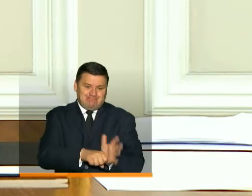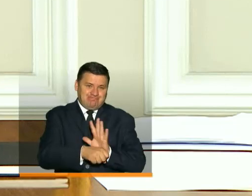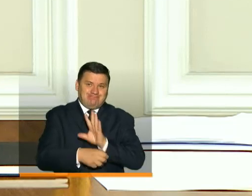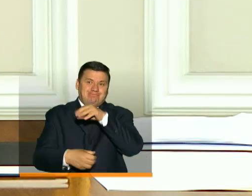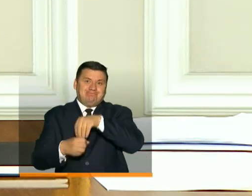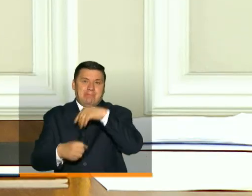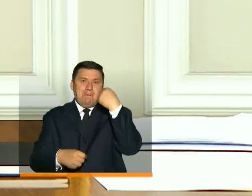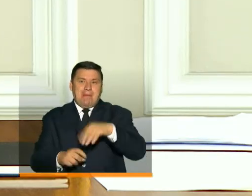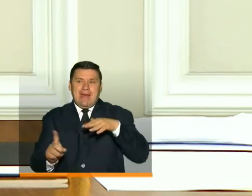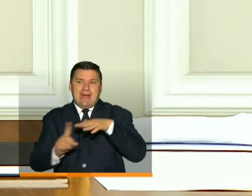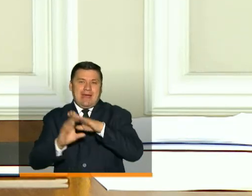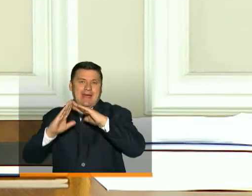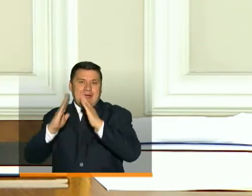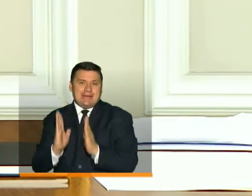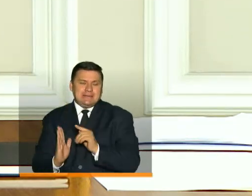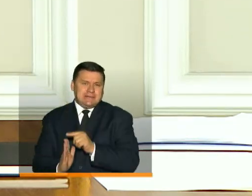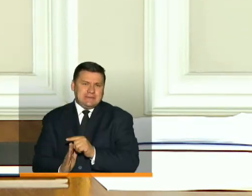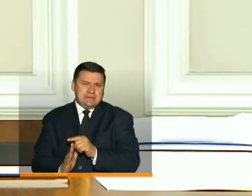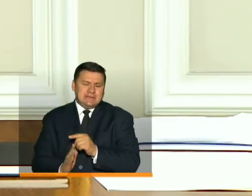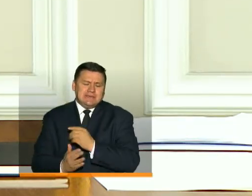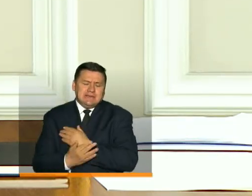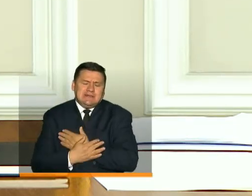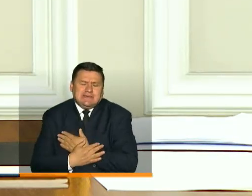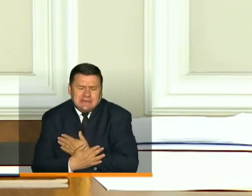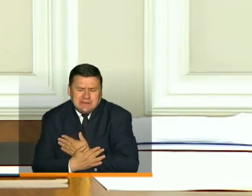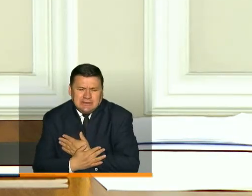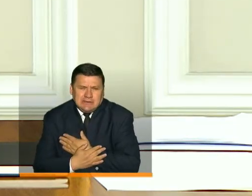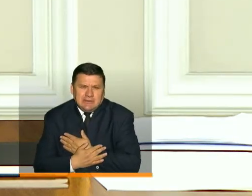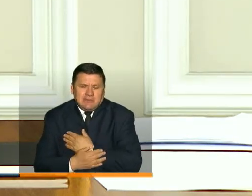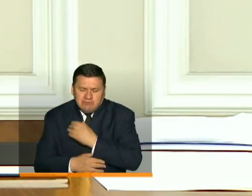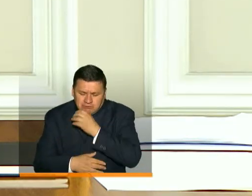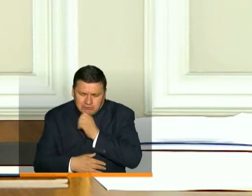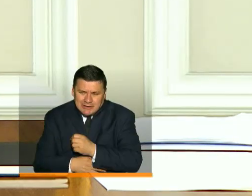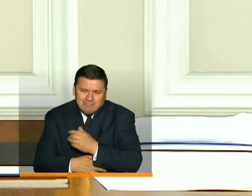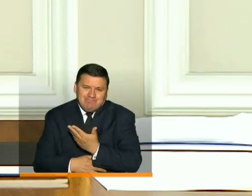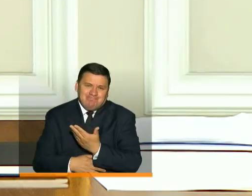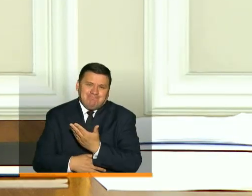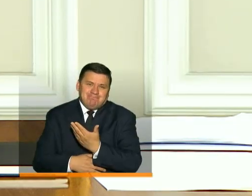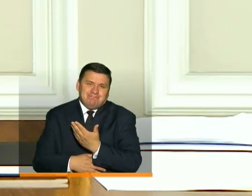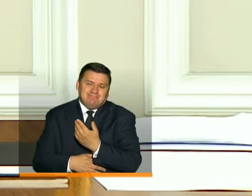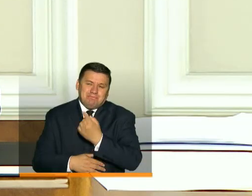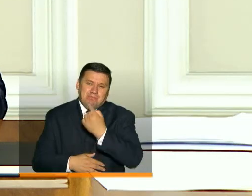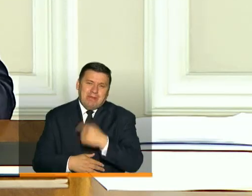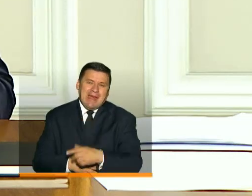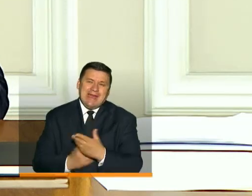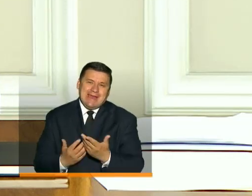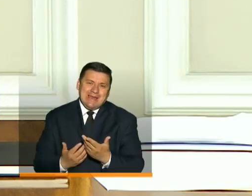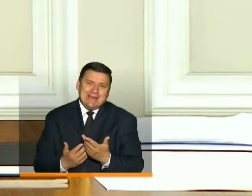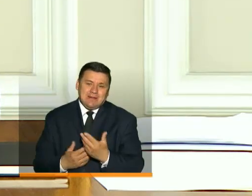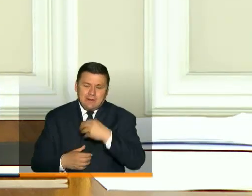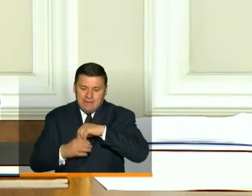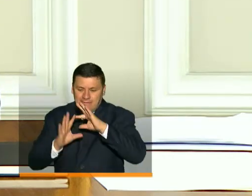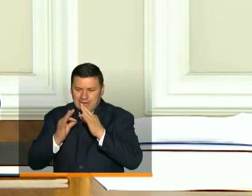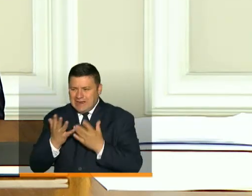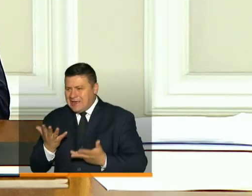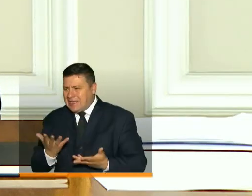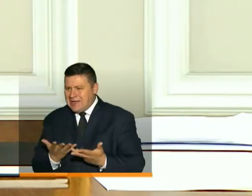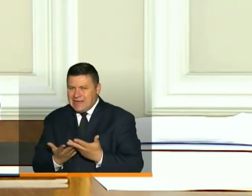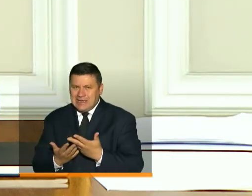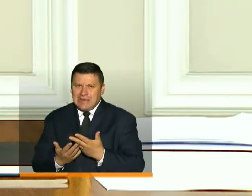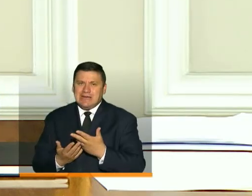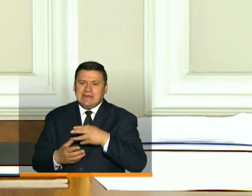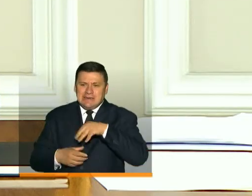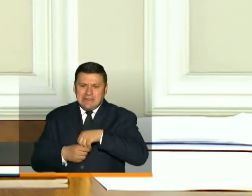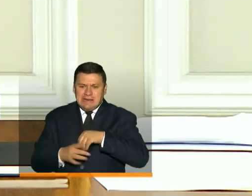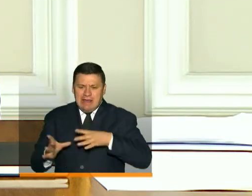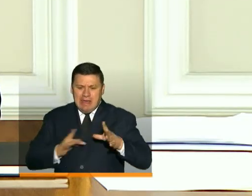hogar, afectó a uno de sus seres queridos, adulto mayor, y por supuesto también al interior de la familia tuvieron que convivir varios